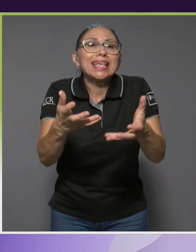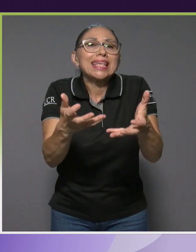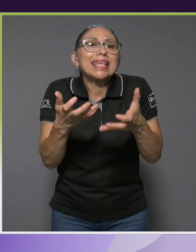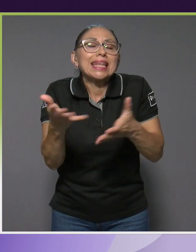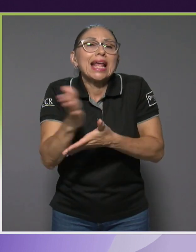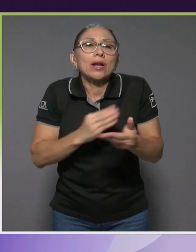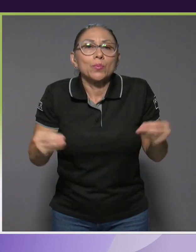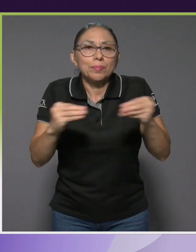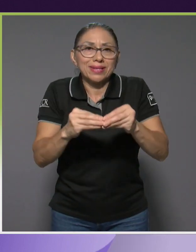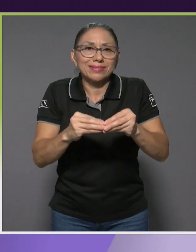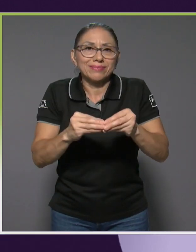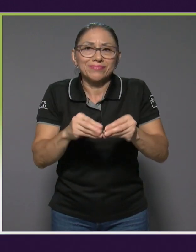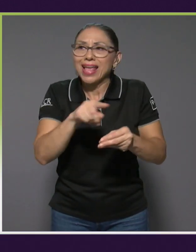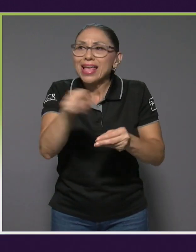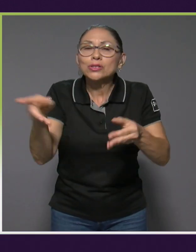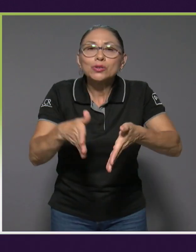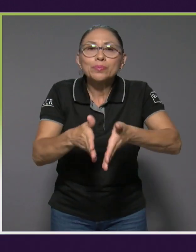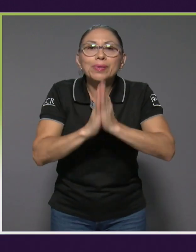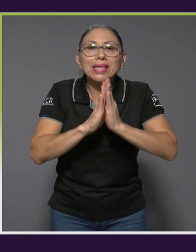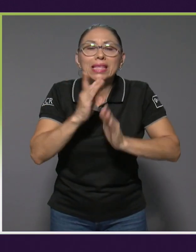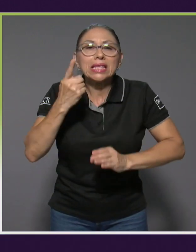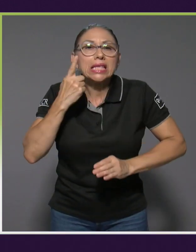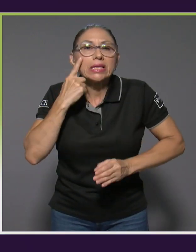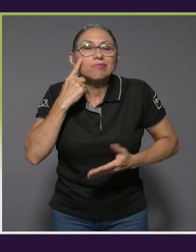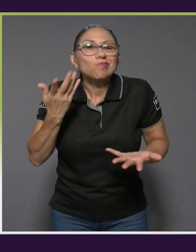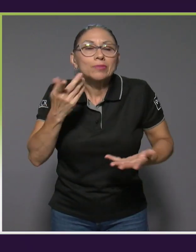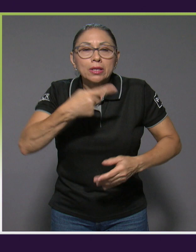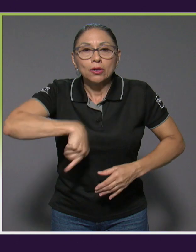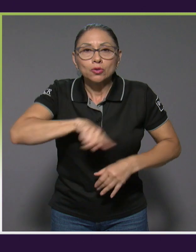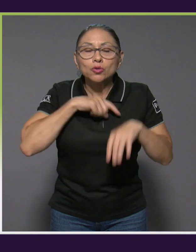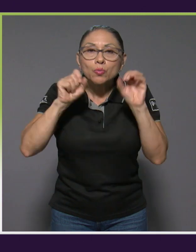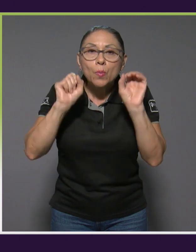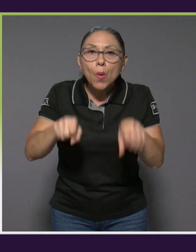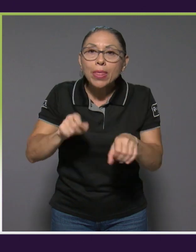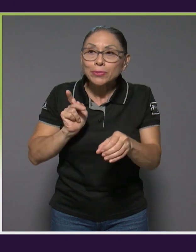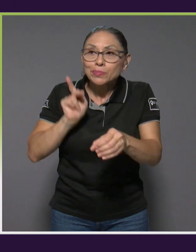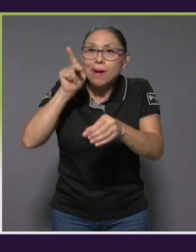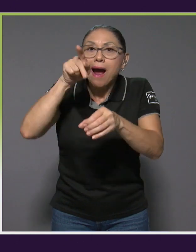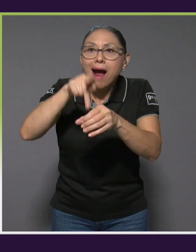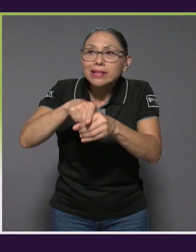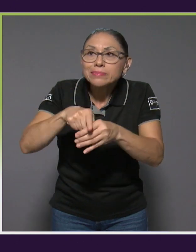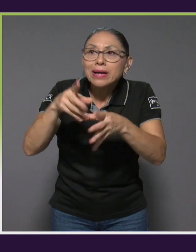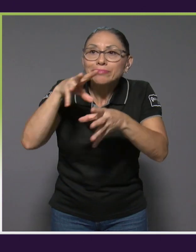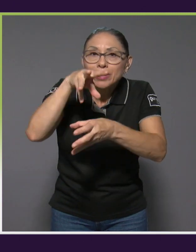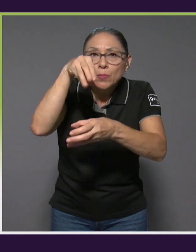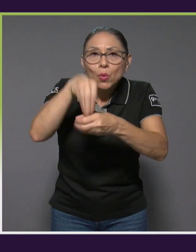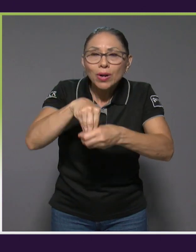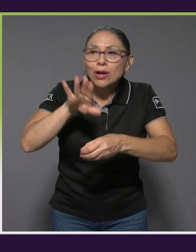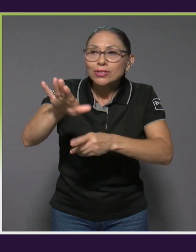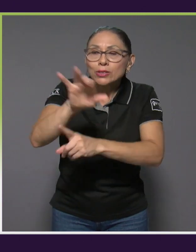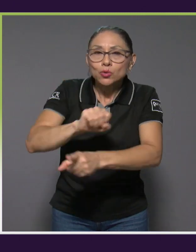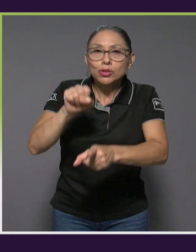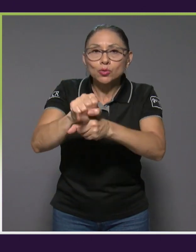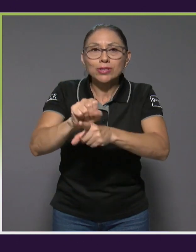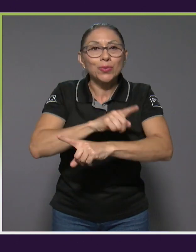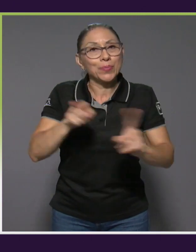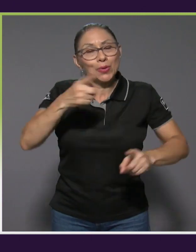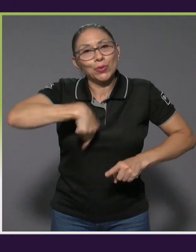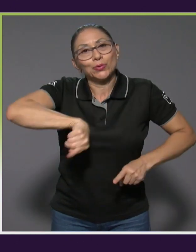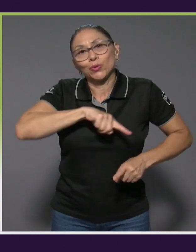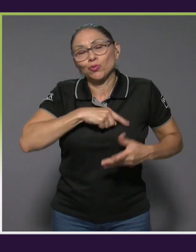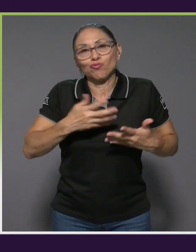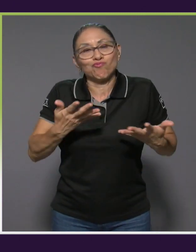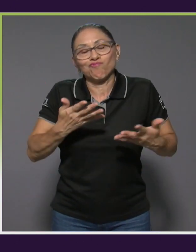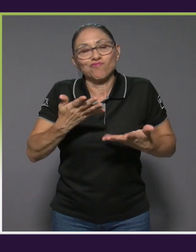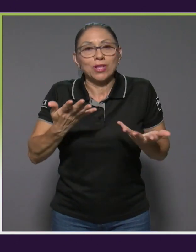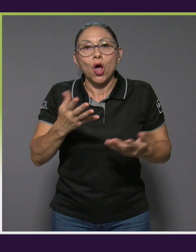requiriéndonos saber si nosotros podemos involucrarnos en los casos. Y resulta que por las condiciones en que estamos, una